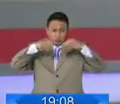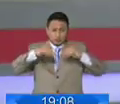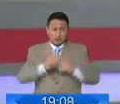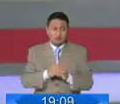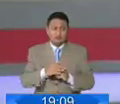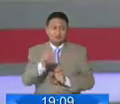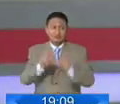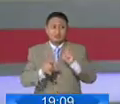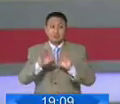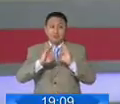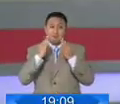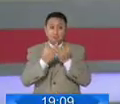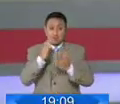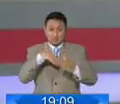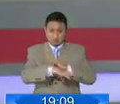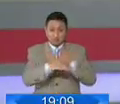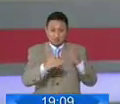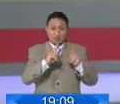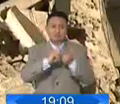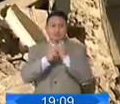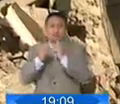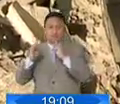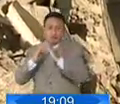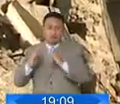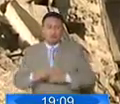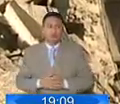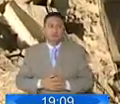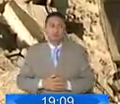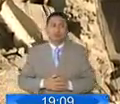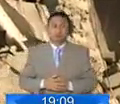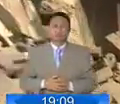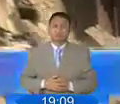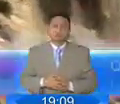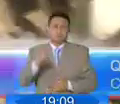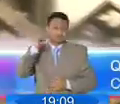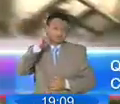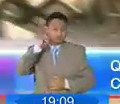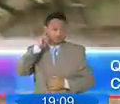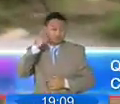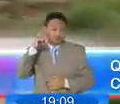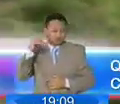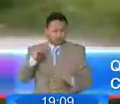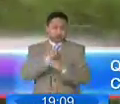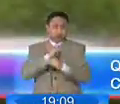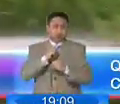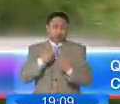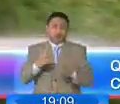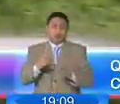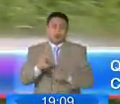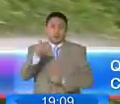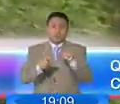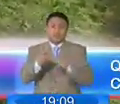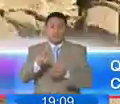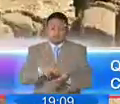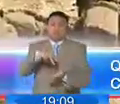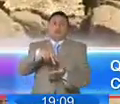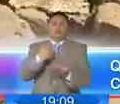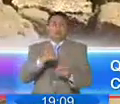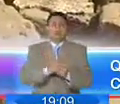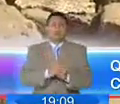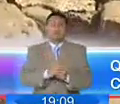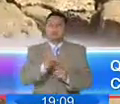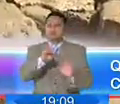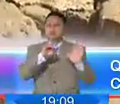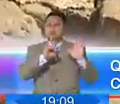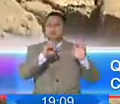el inmueble fue reubicada un estruendo levanto a la familia que allí habitaba el sonido que se produjo a eso de las